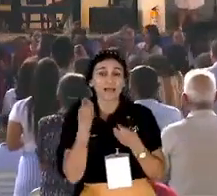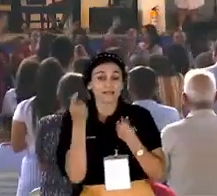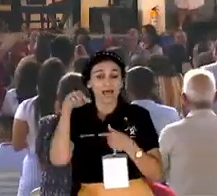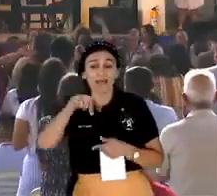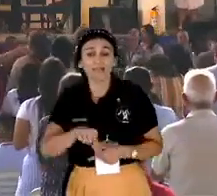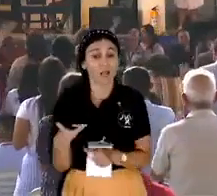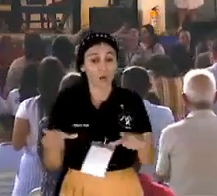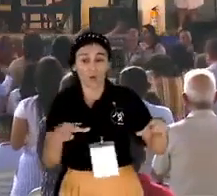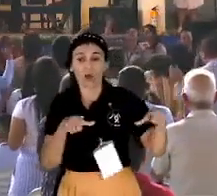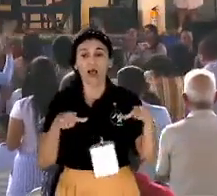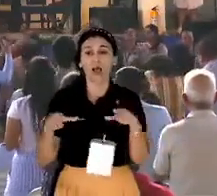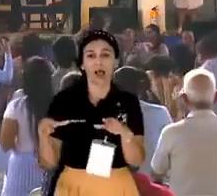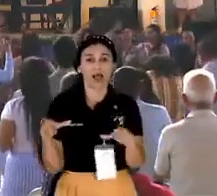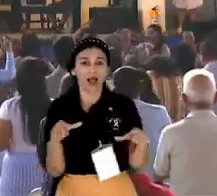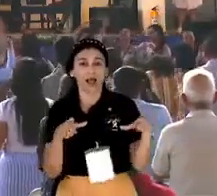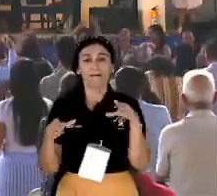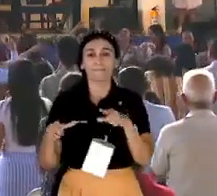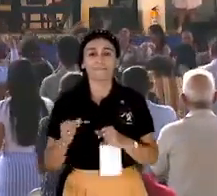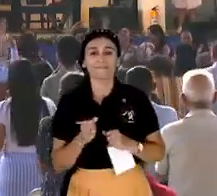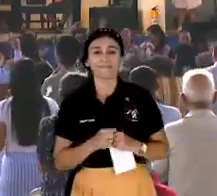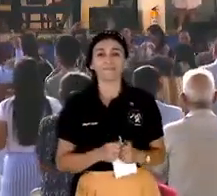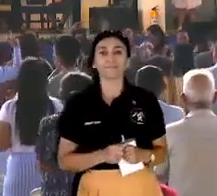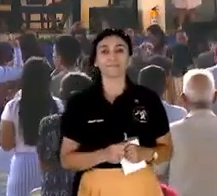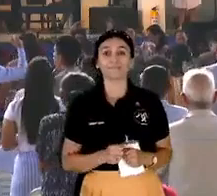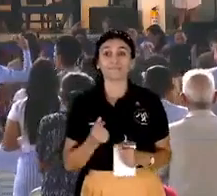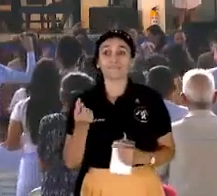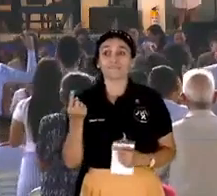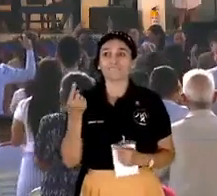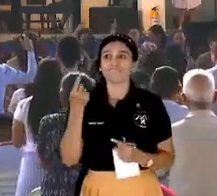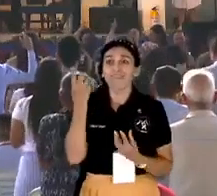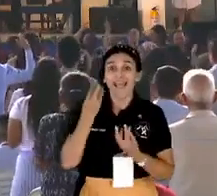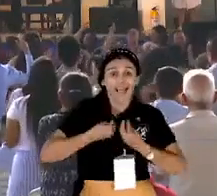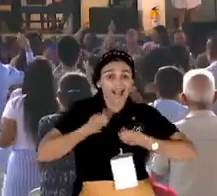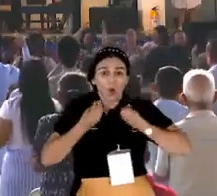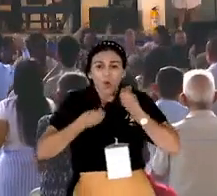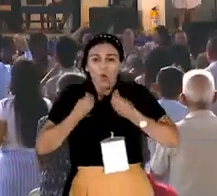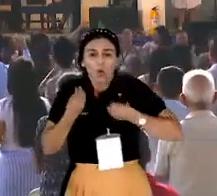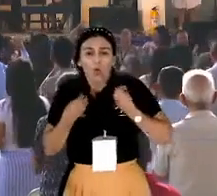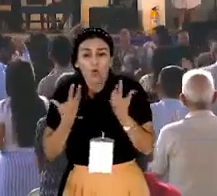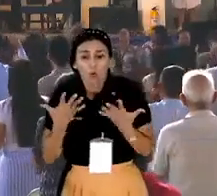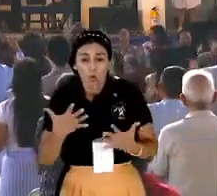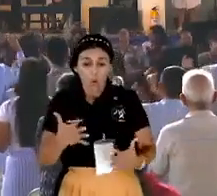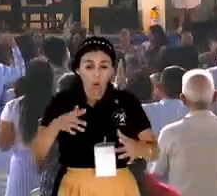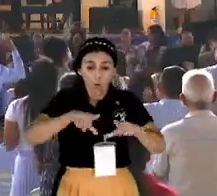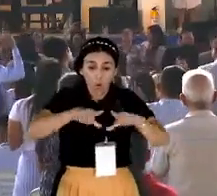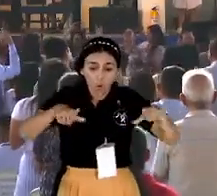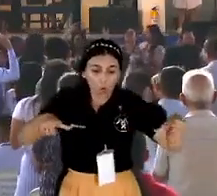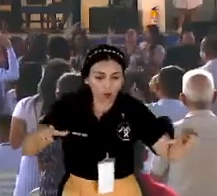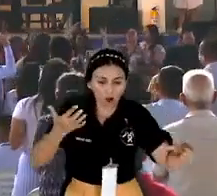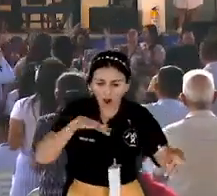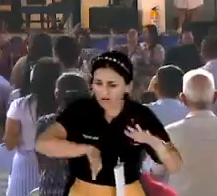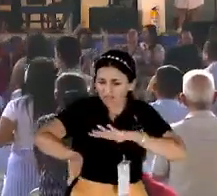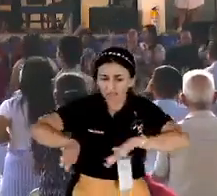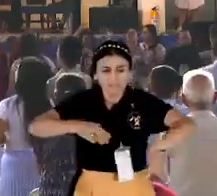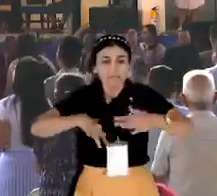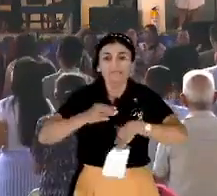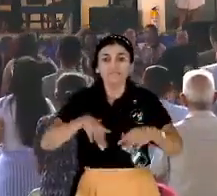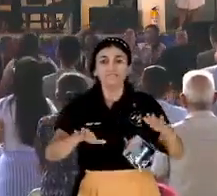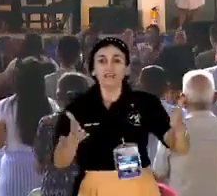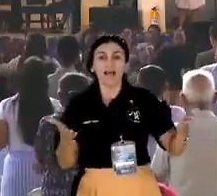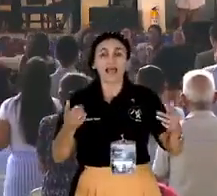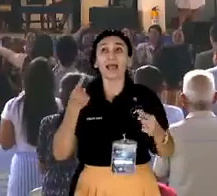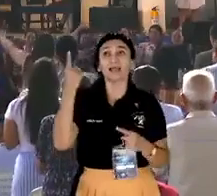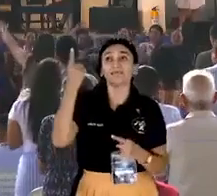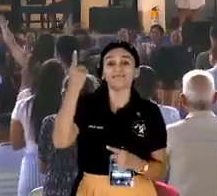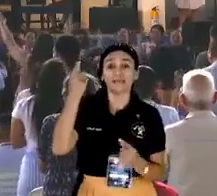y está en este lugar. Él está vivo. La tumba está vacía y su resurrección es nuestra